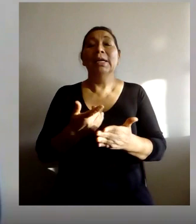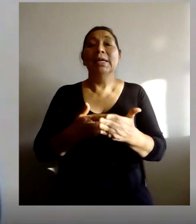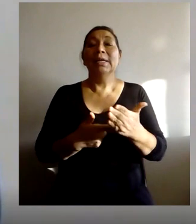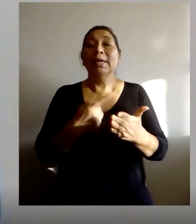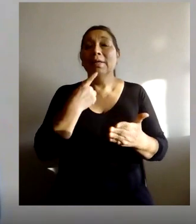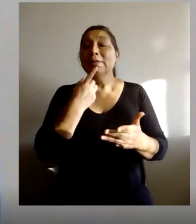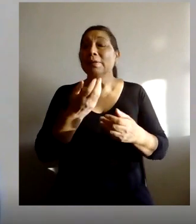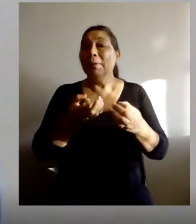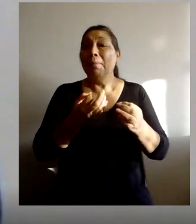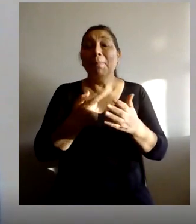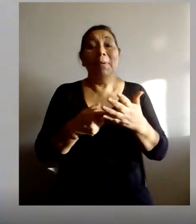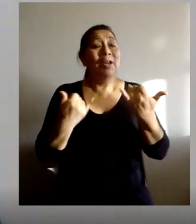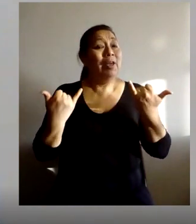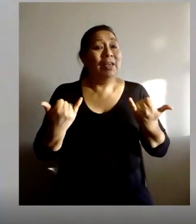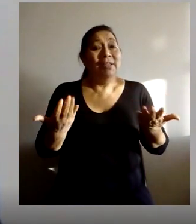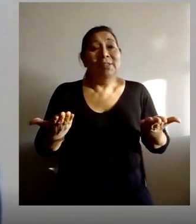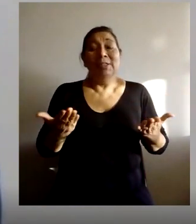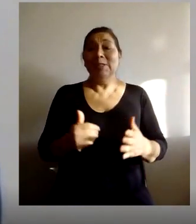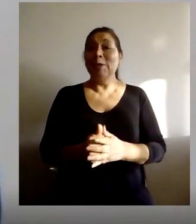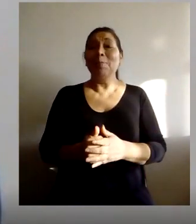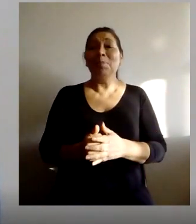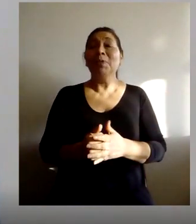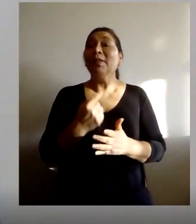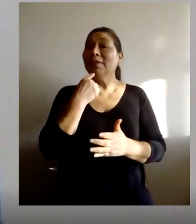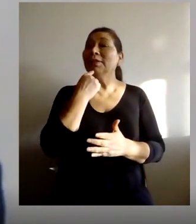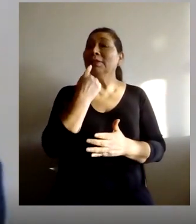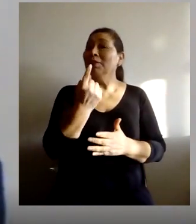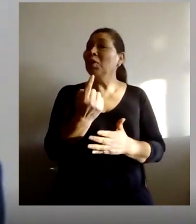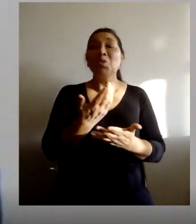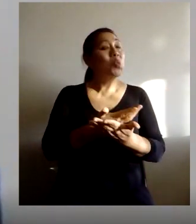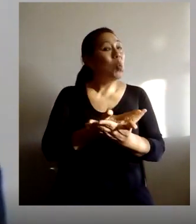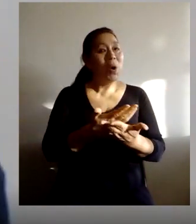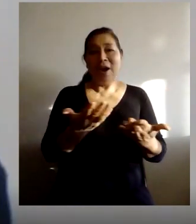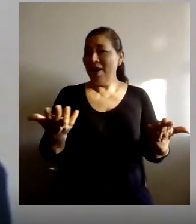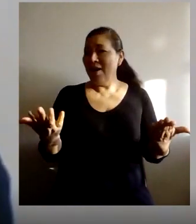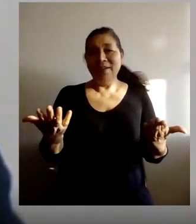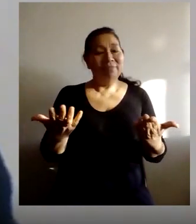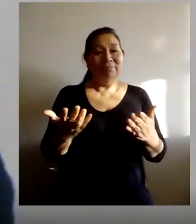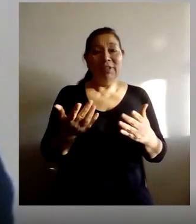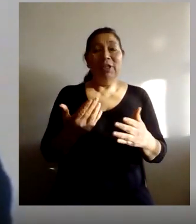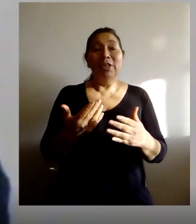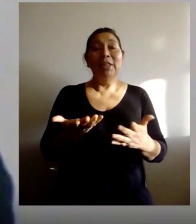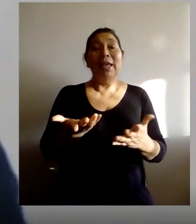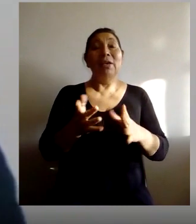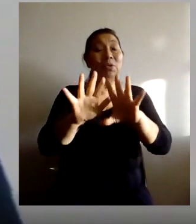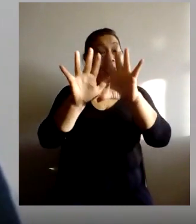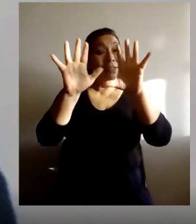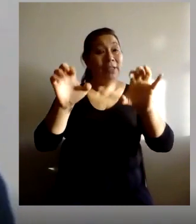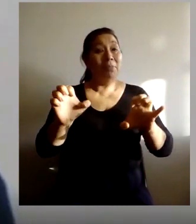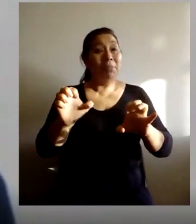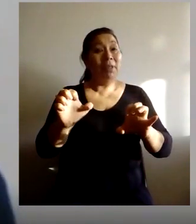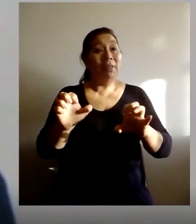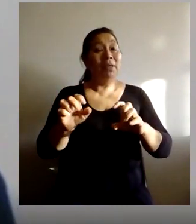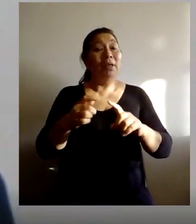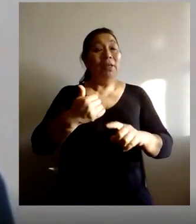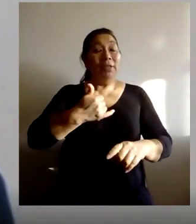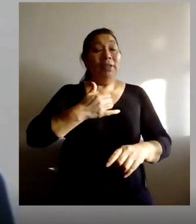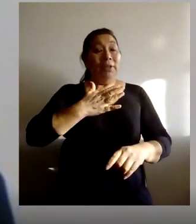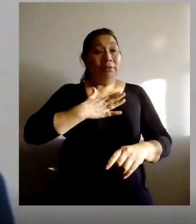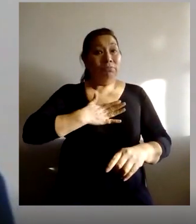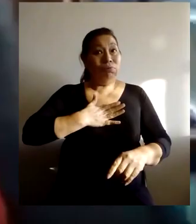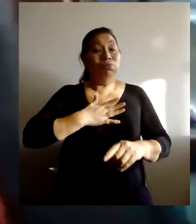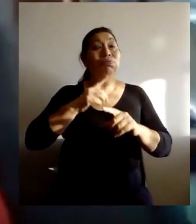que así da cuenta. Y en este caso particular, reiteramos, no hay examen de rayos X. Muy bien.